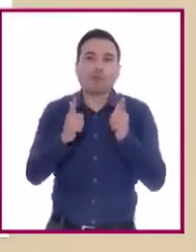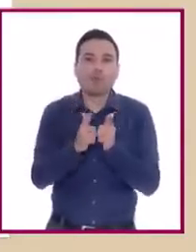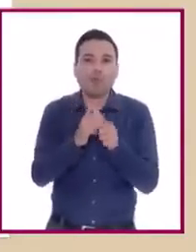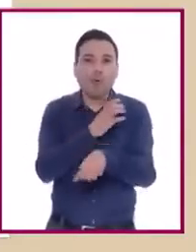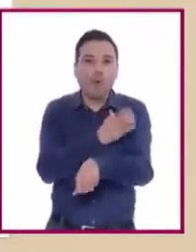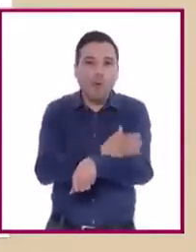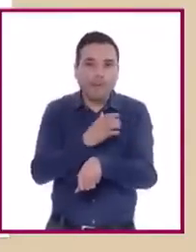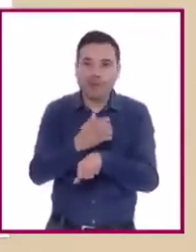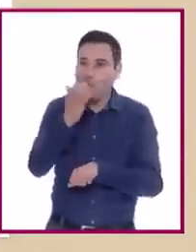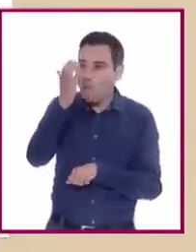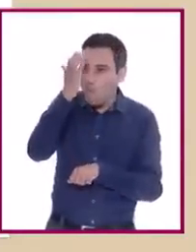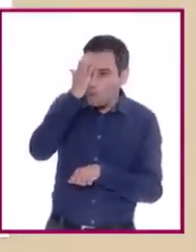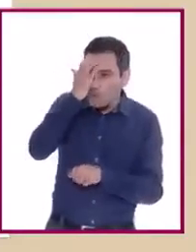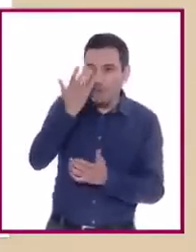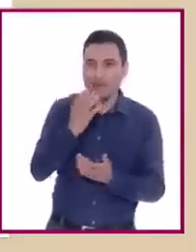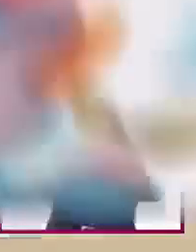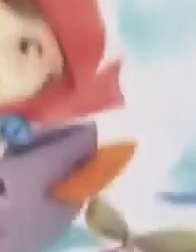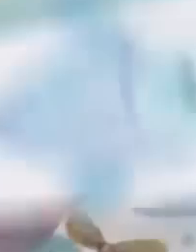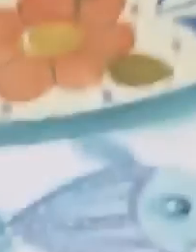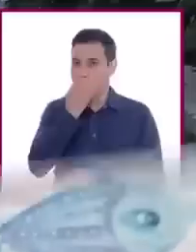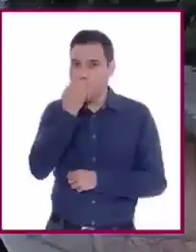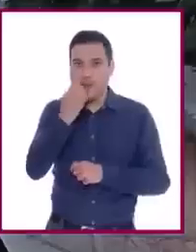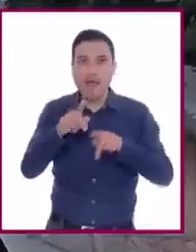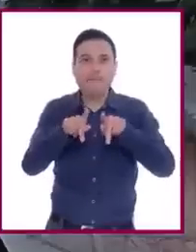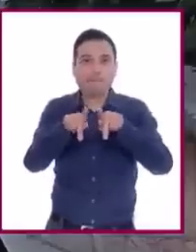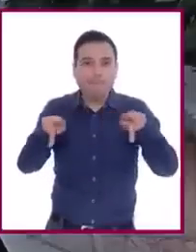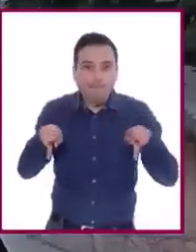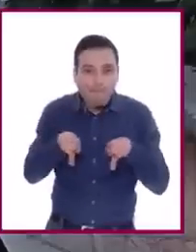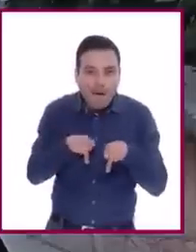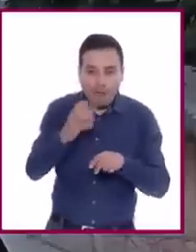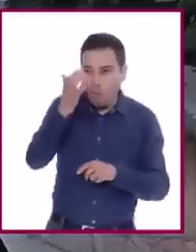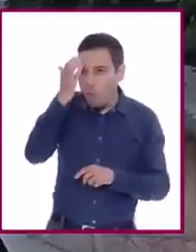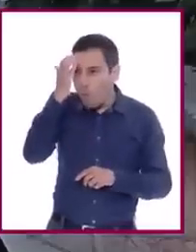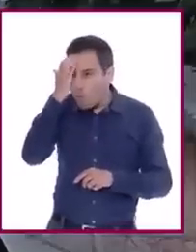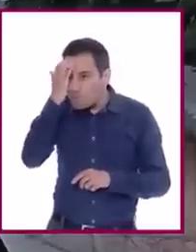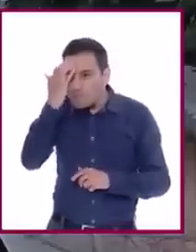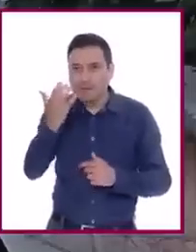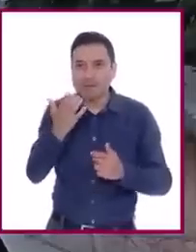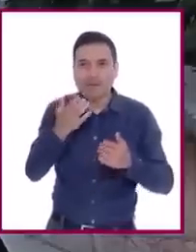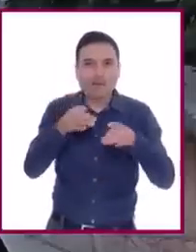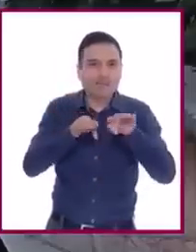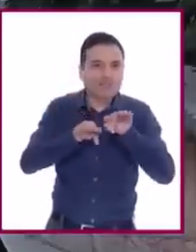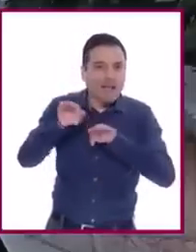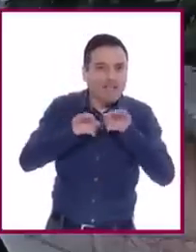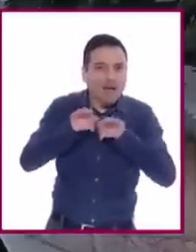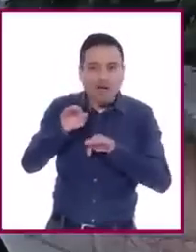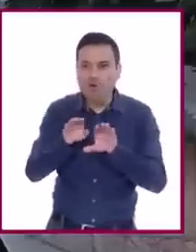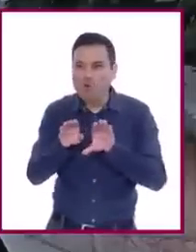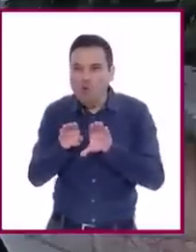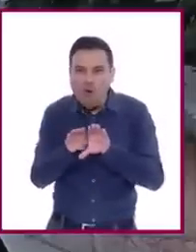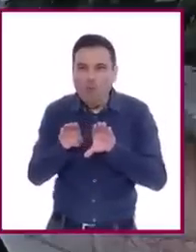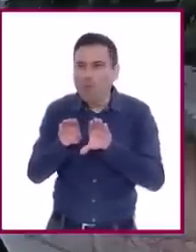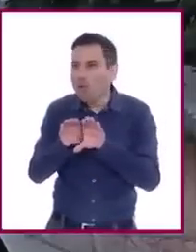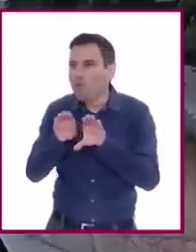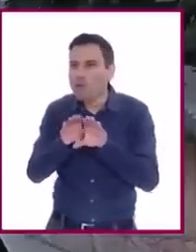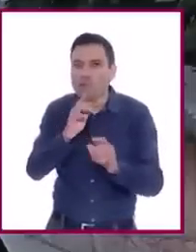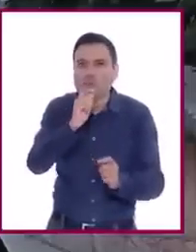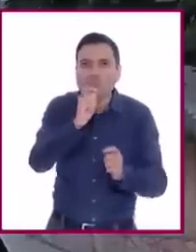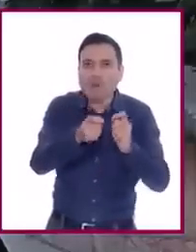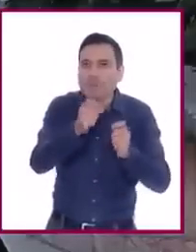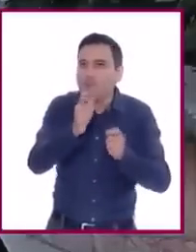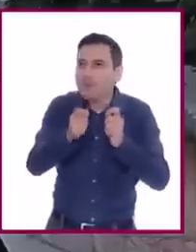que vean los patios que vean Cómo se trabaja a partir del reconocimiento del plantel